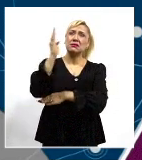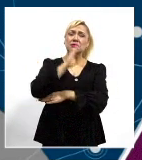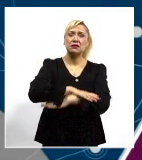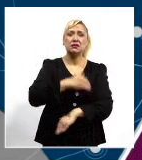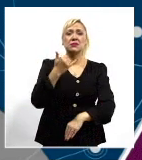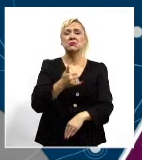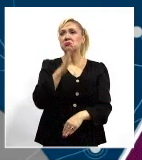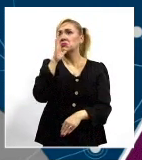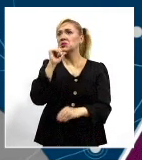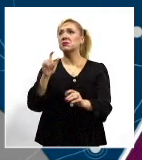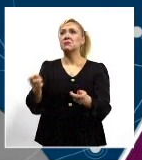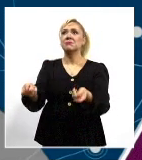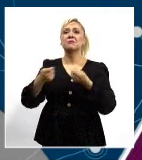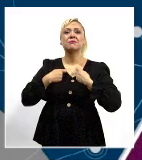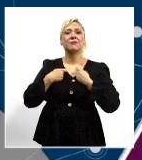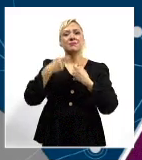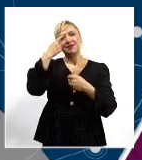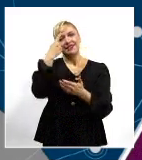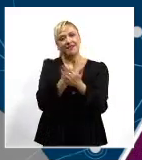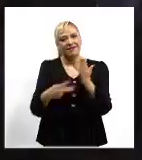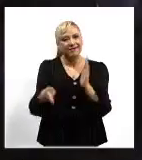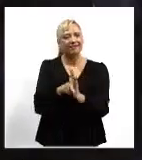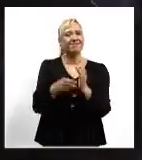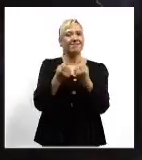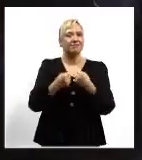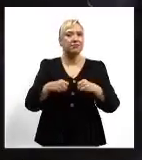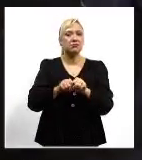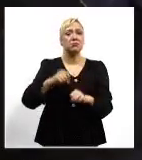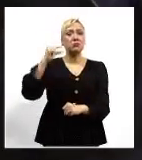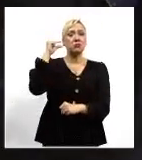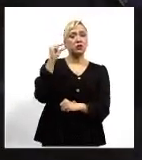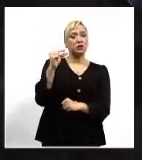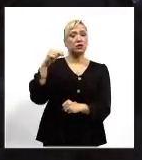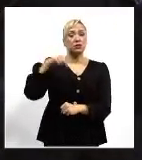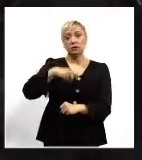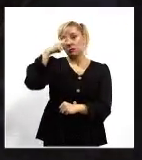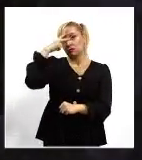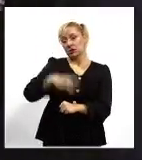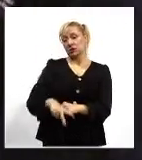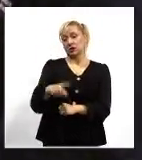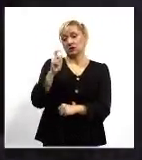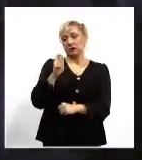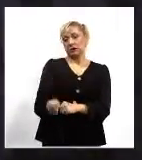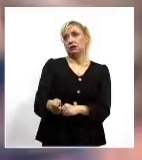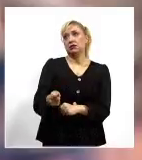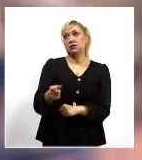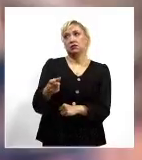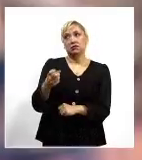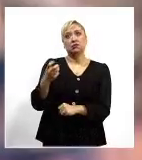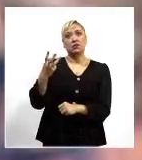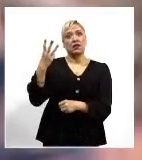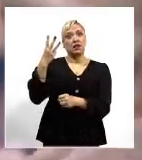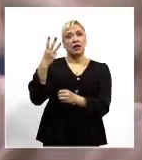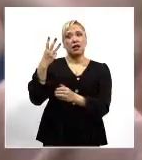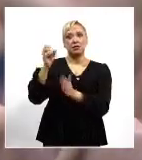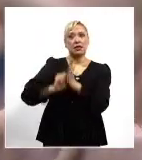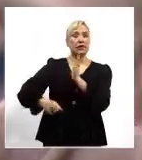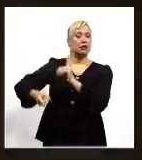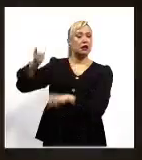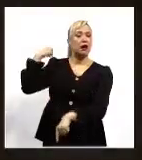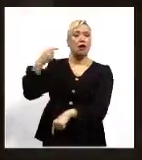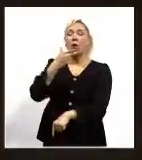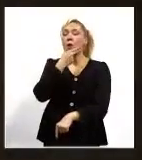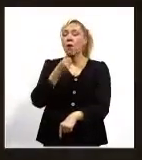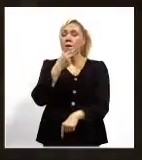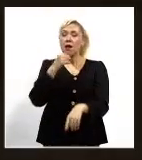los sistemas de seguridad social. Informó que en México, en el último trimestre del año pasado, la participación laboral de